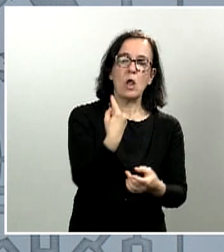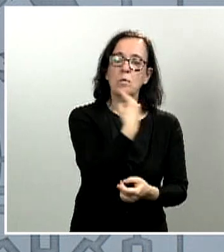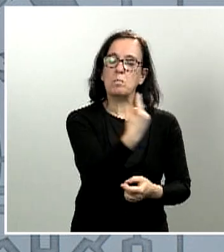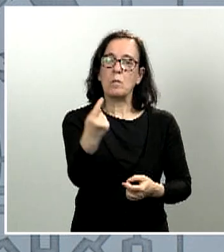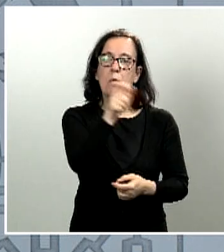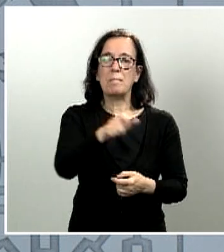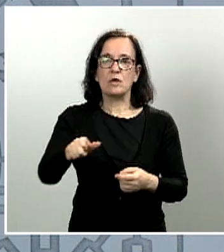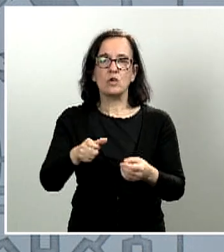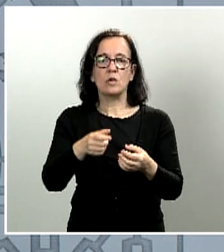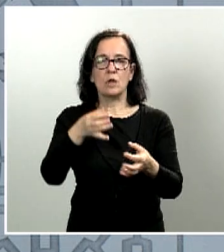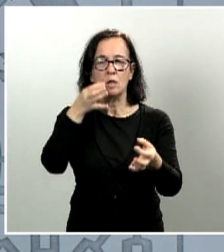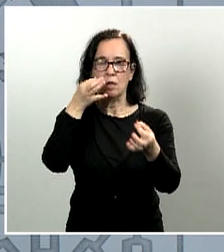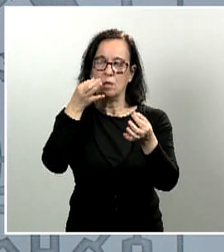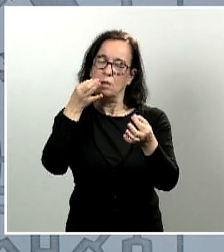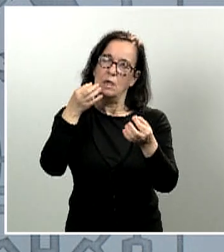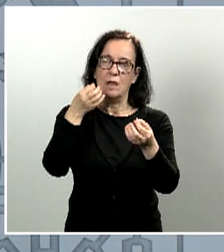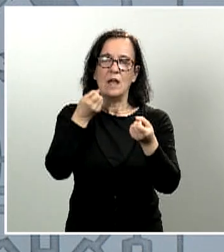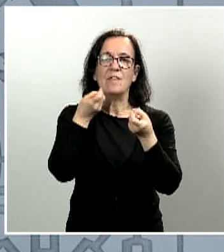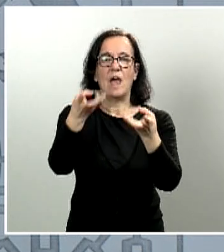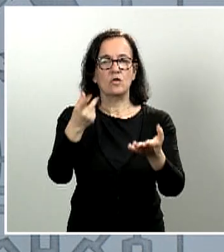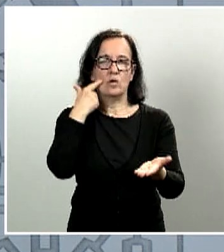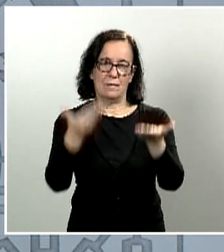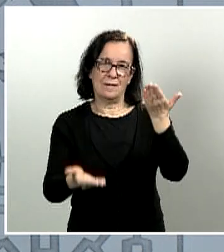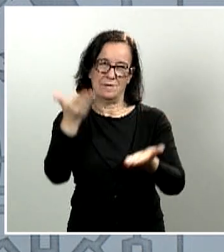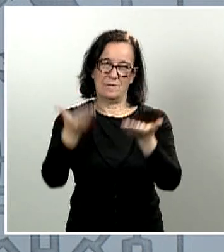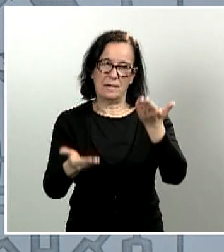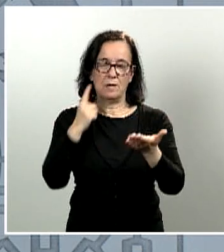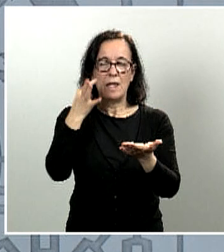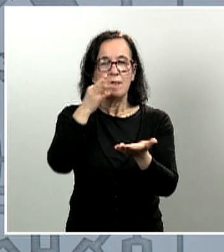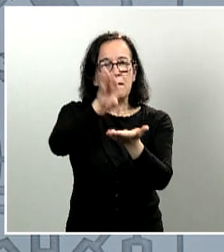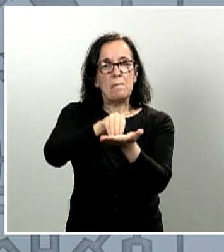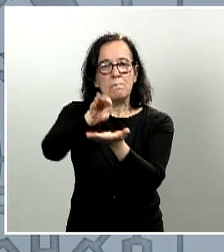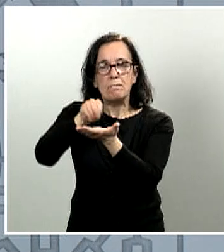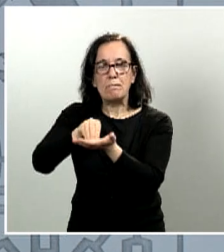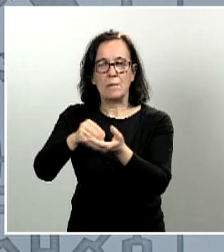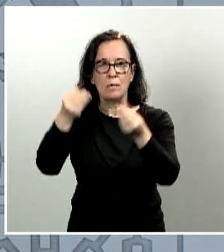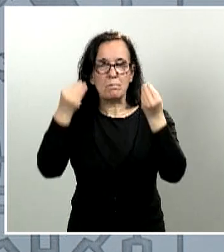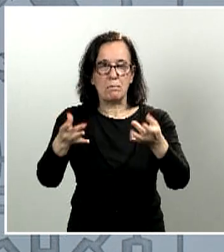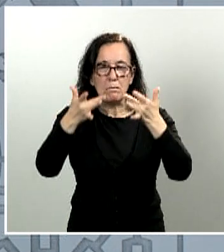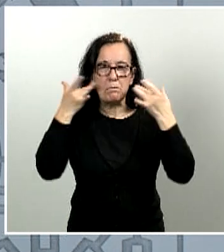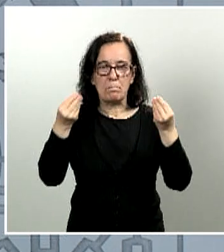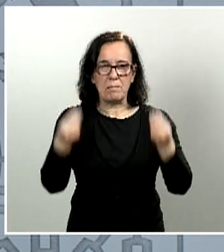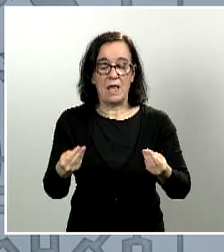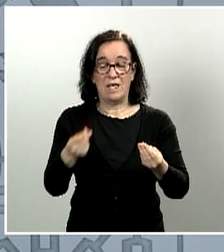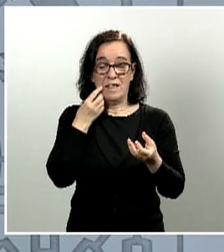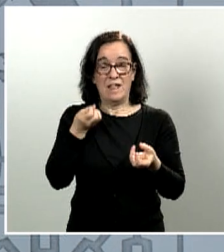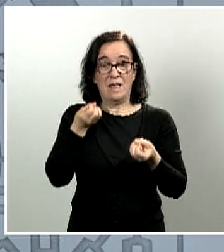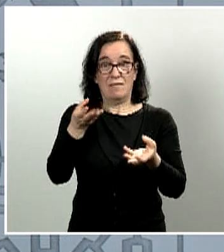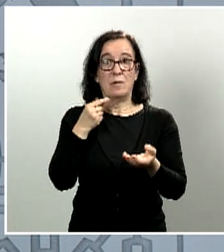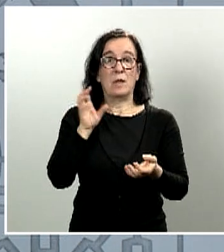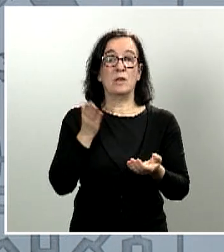datos complicados que hay que valorar, no complicados, son datos que hay que tener para poder valorarlo correctamente. La información que se pedía a las comunidades